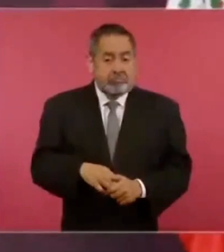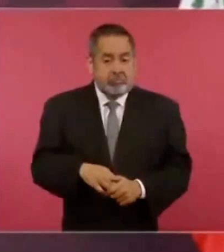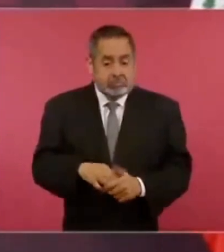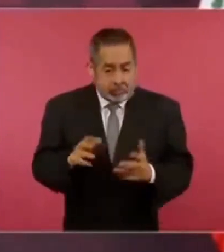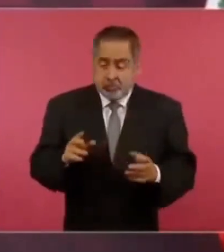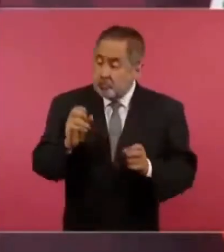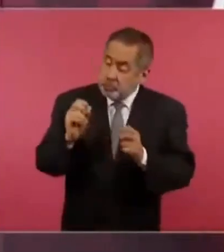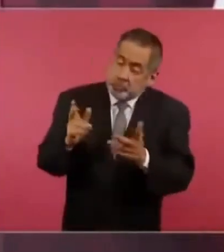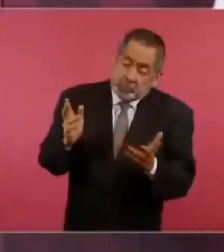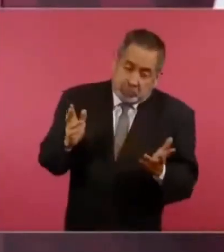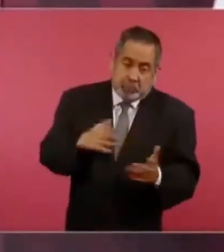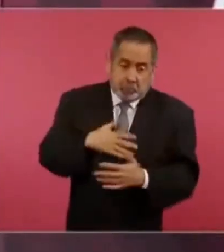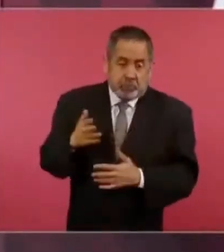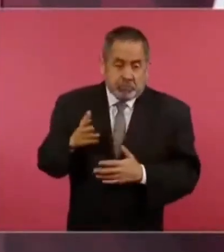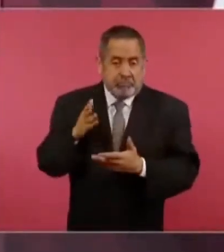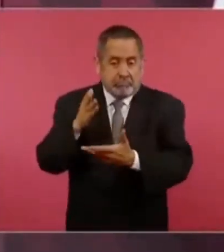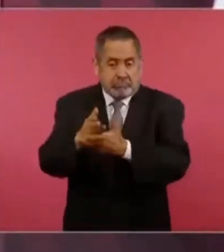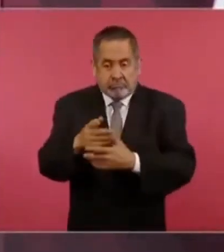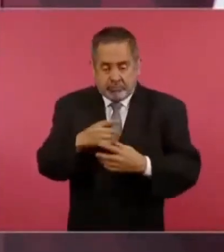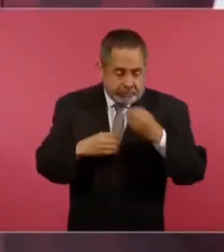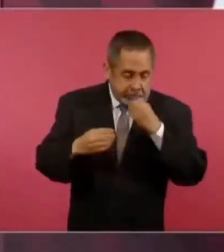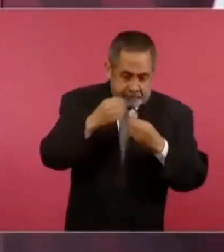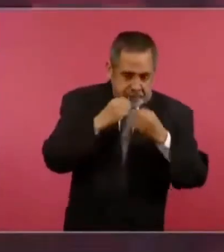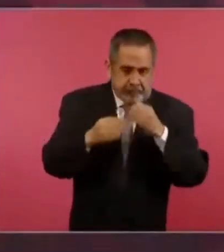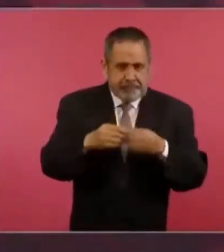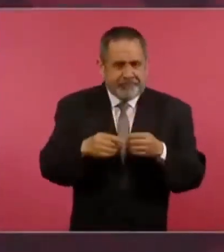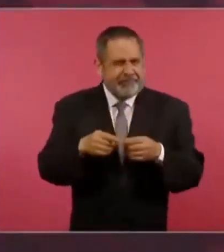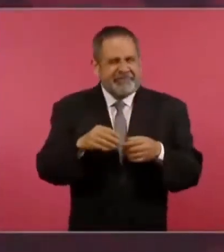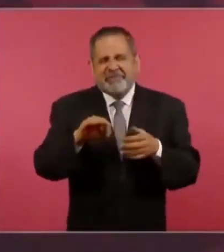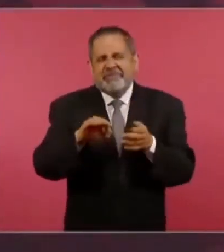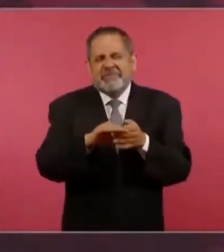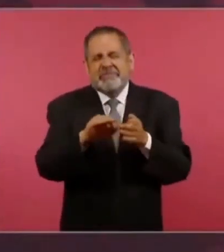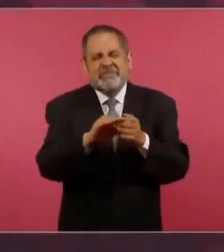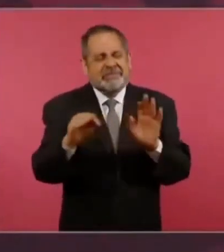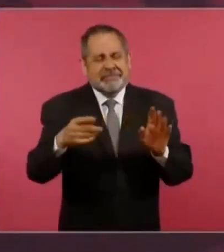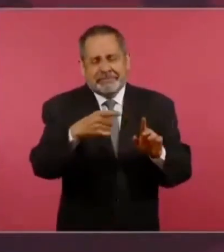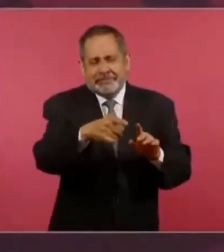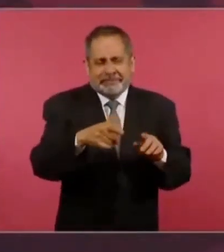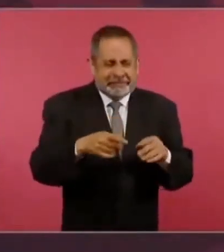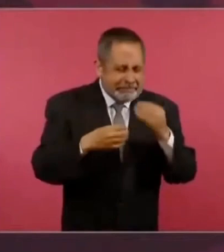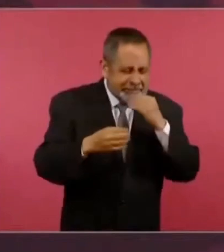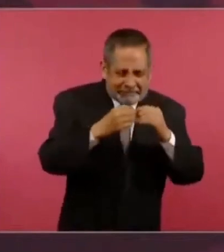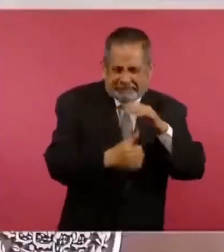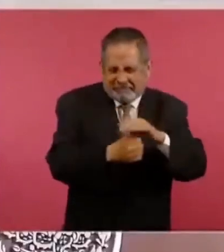Pero bueno, estábamos comiendo ahí, una fonda, antes de ir a Hidalgo.